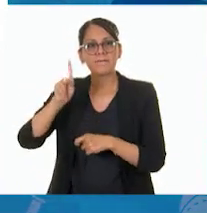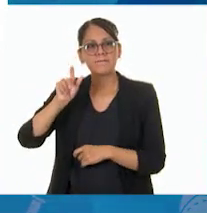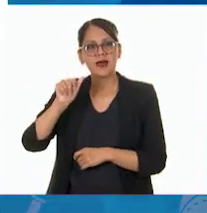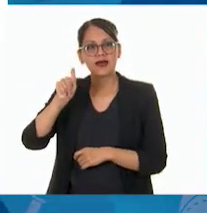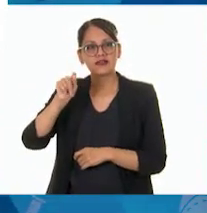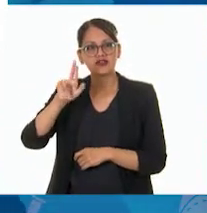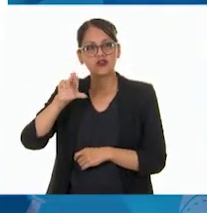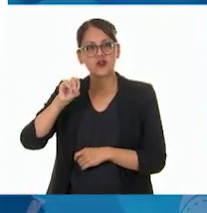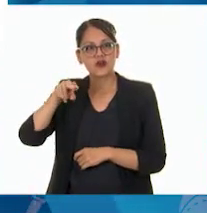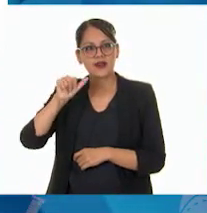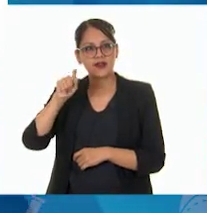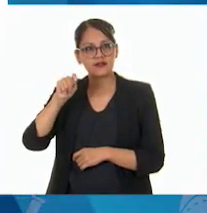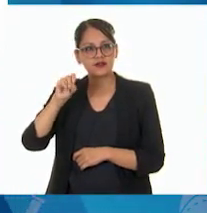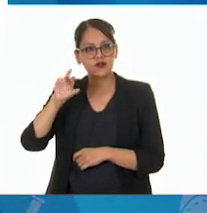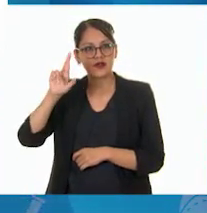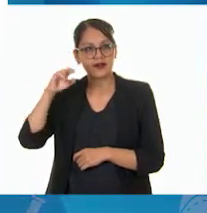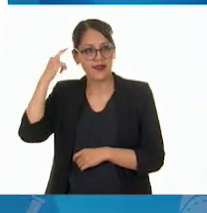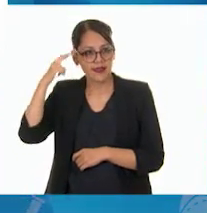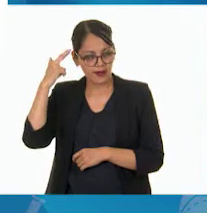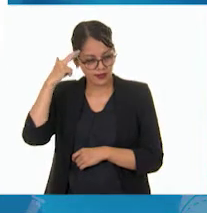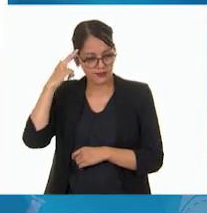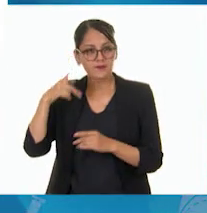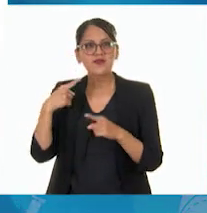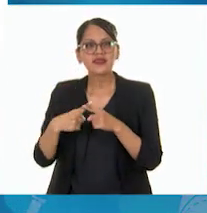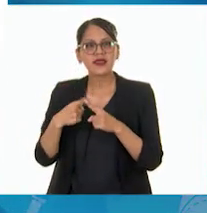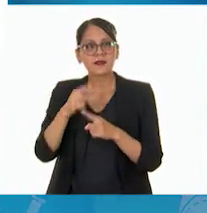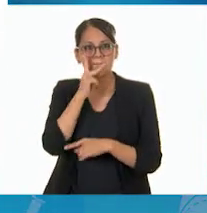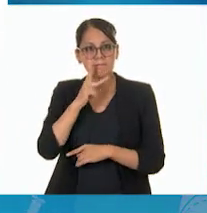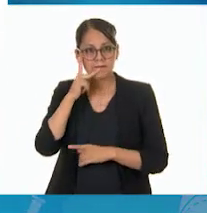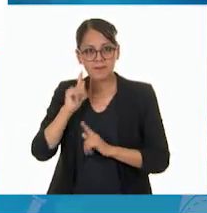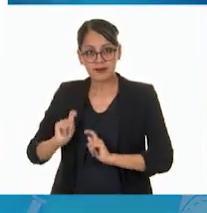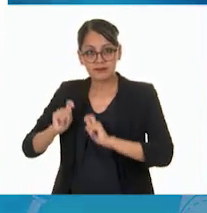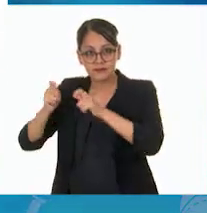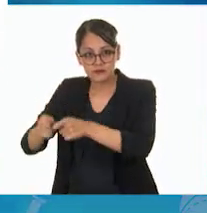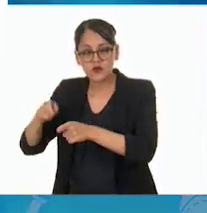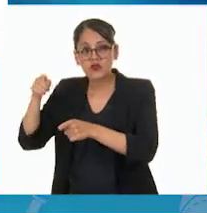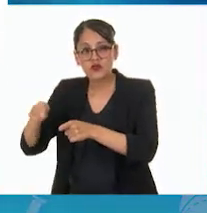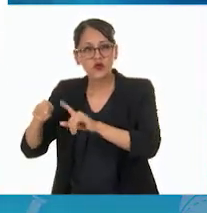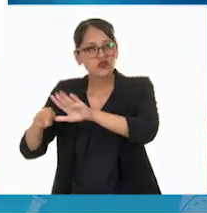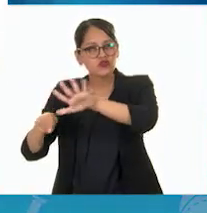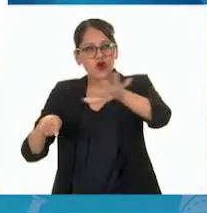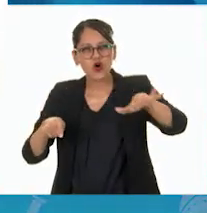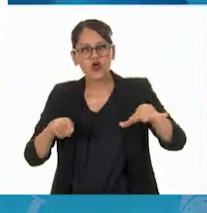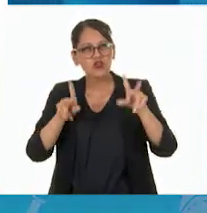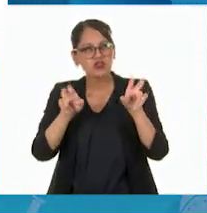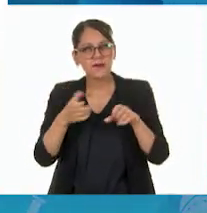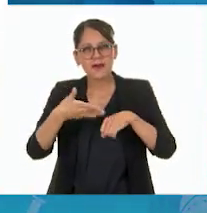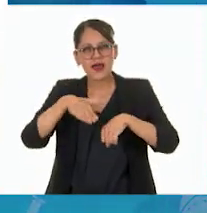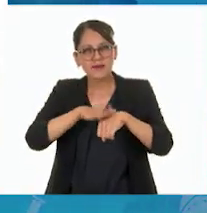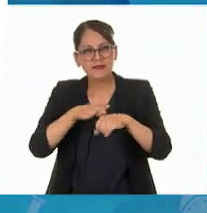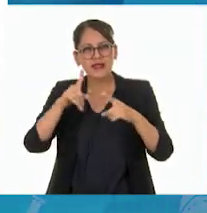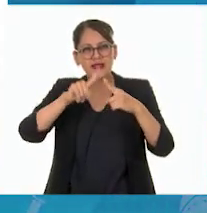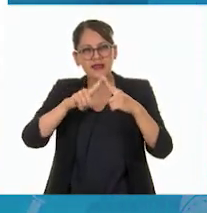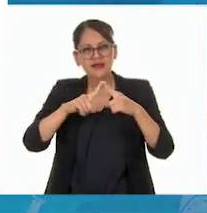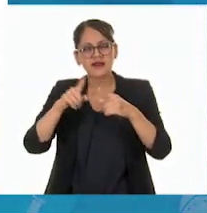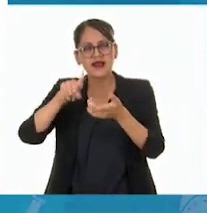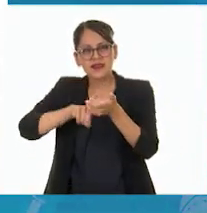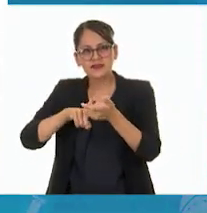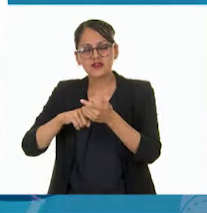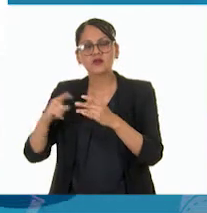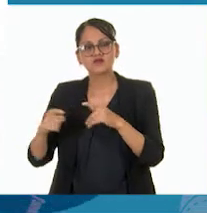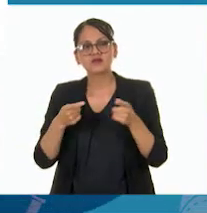Este consistió en un permiso que les otorgó el Papa para controlar todos los asuntos administrativos de la Iglesia Católica en su